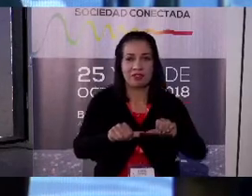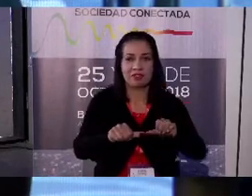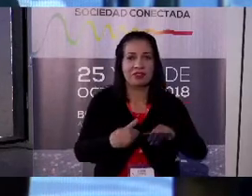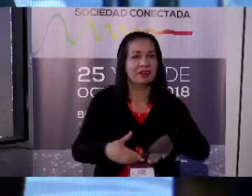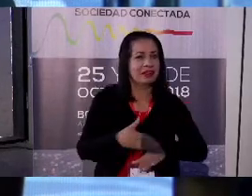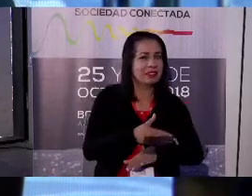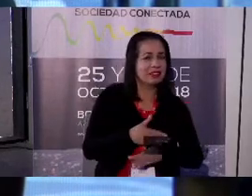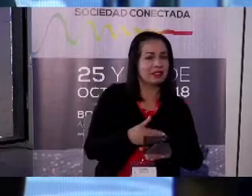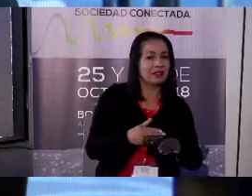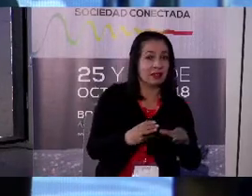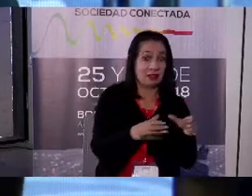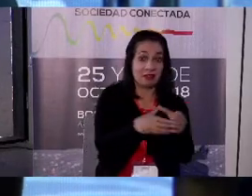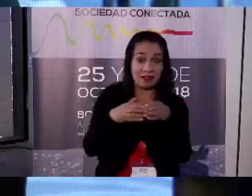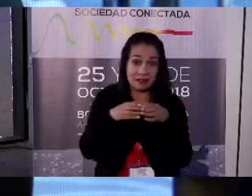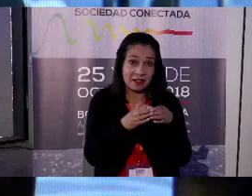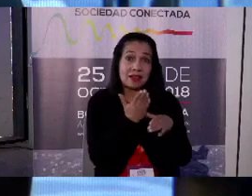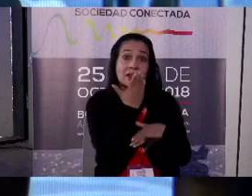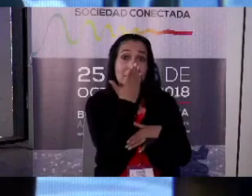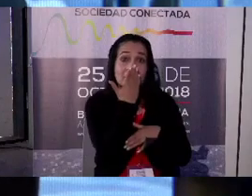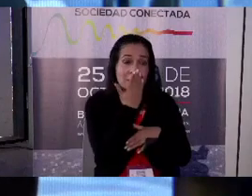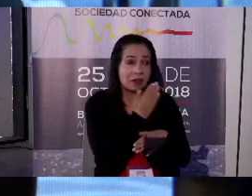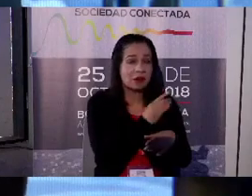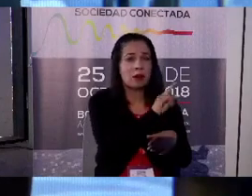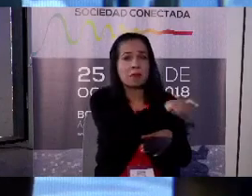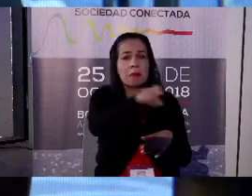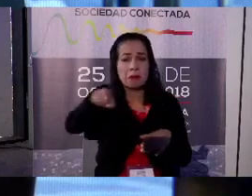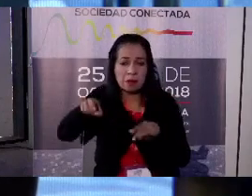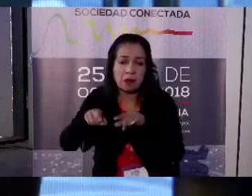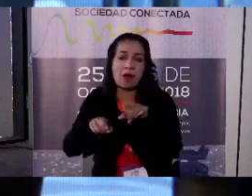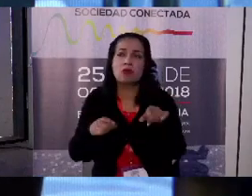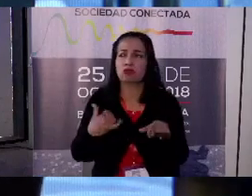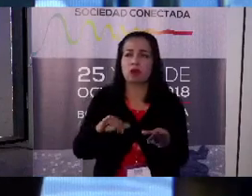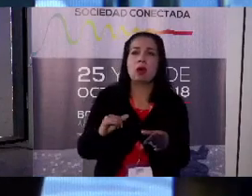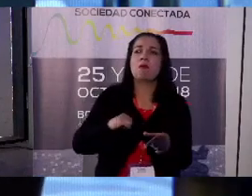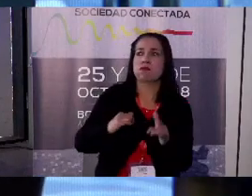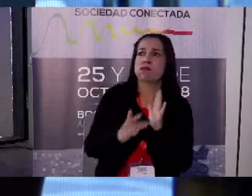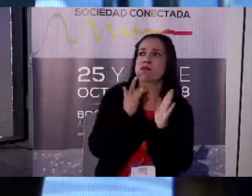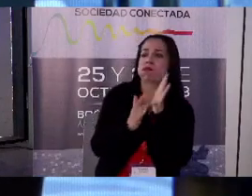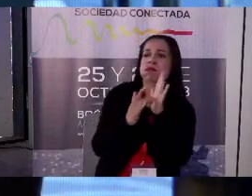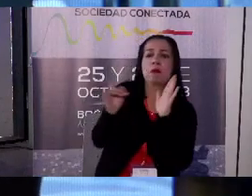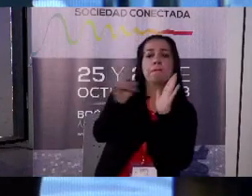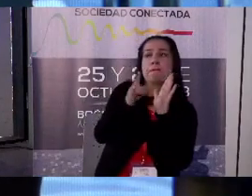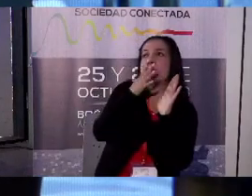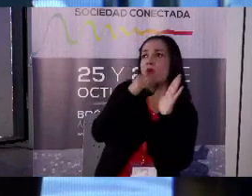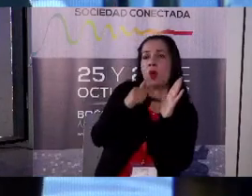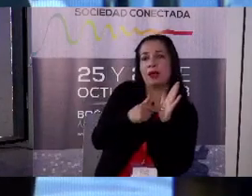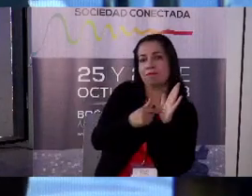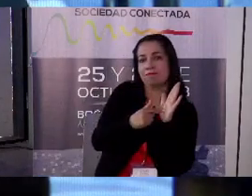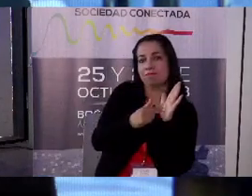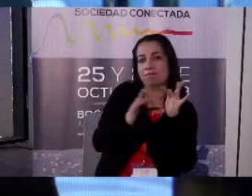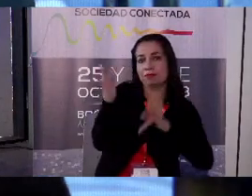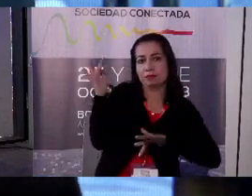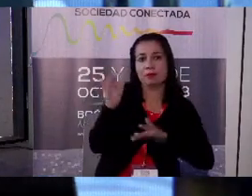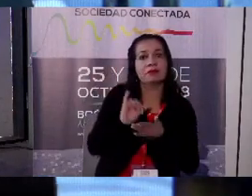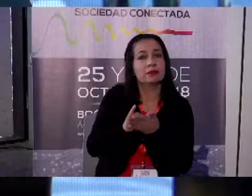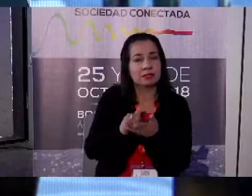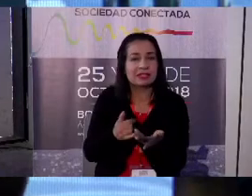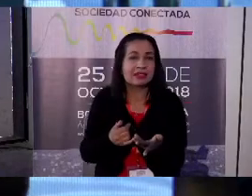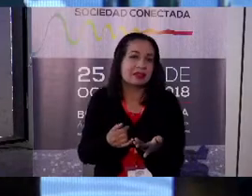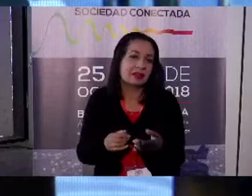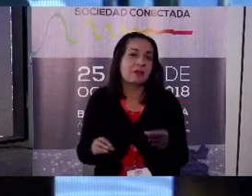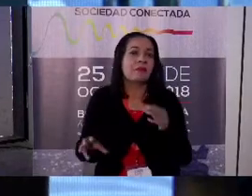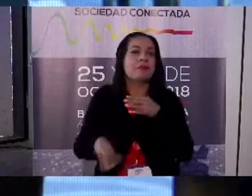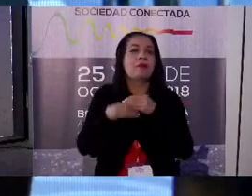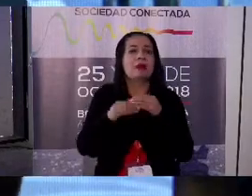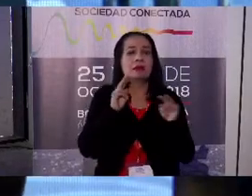habló con las comunidades indígenas muchos de ellos ya tenían un Smartphone desconectado entonces pues eh además de las valoraciones que hay que hacer